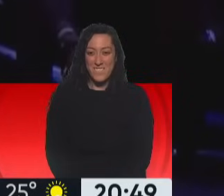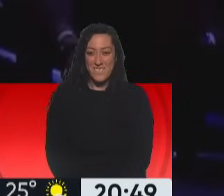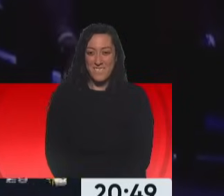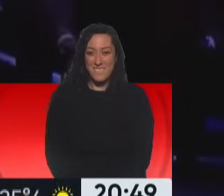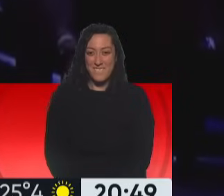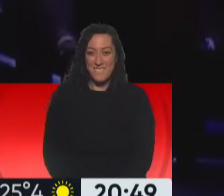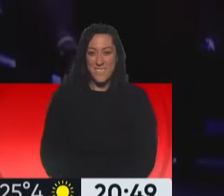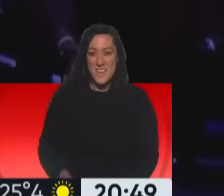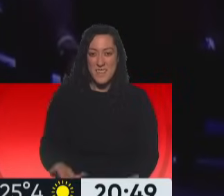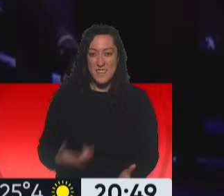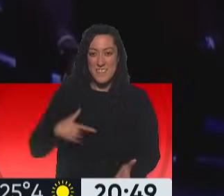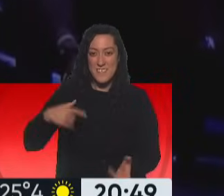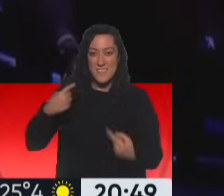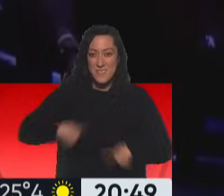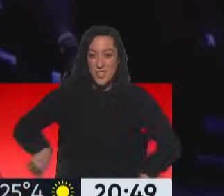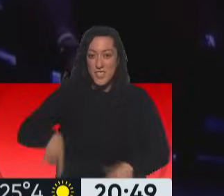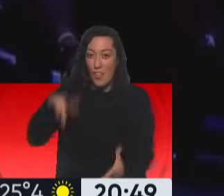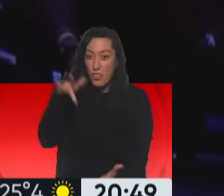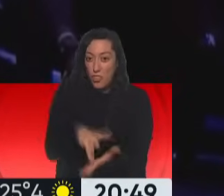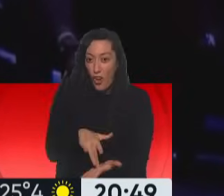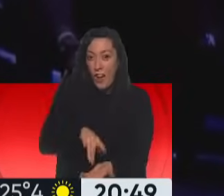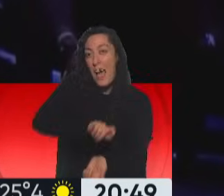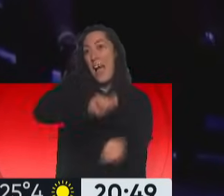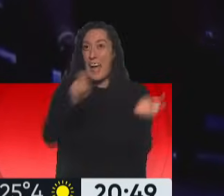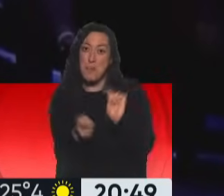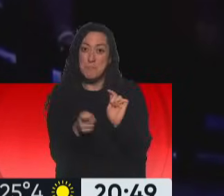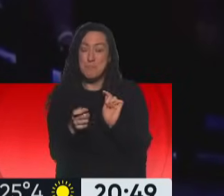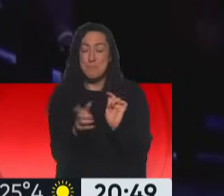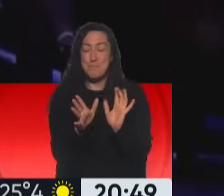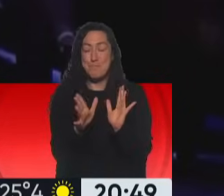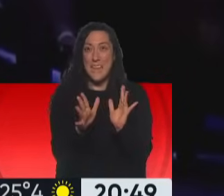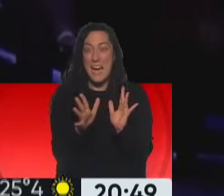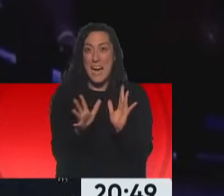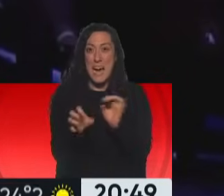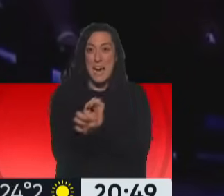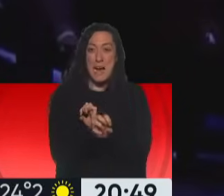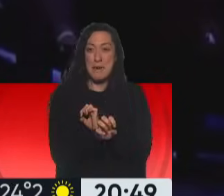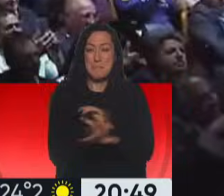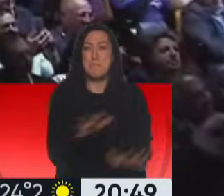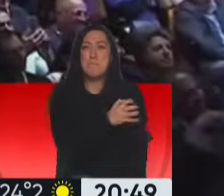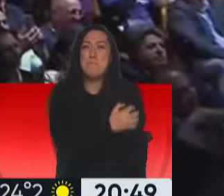tocan lo convierten en miseria.